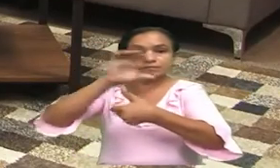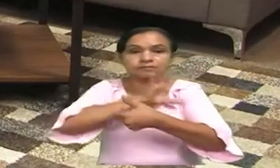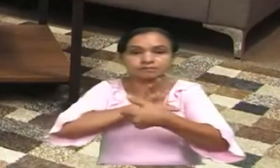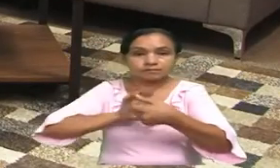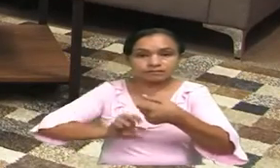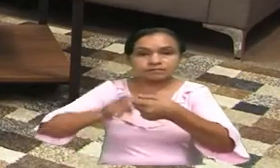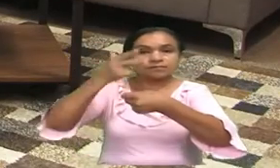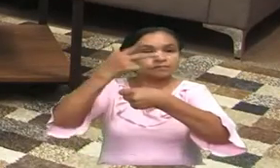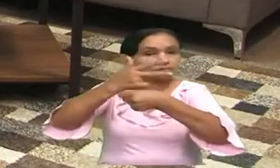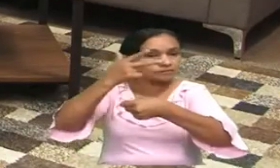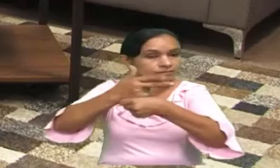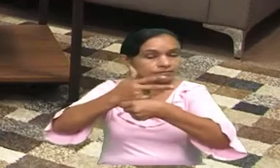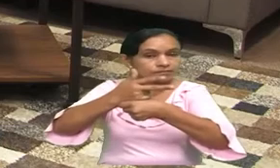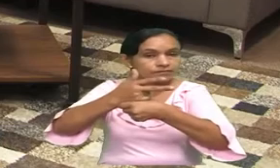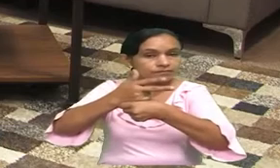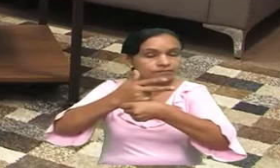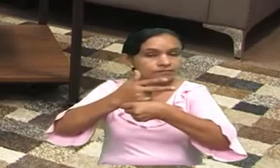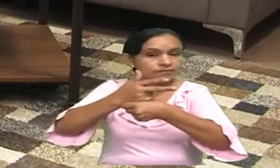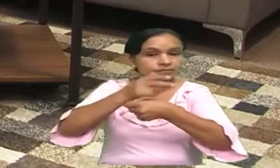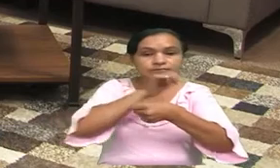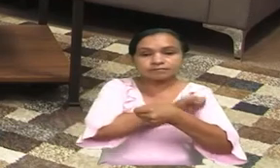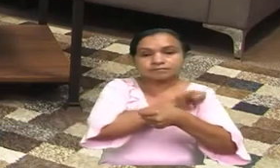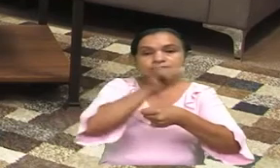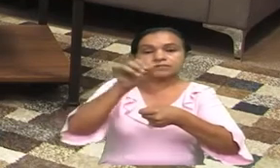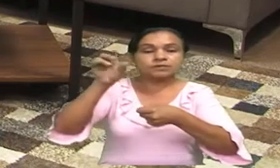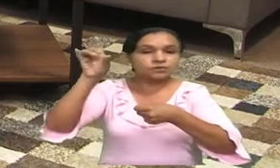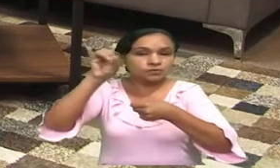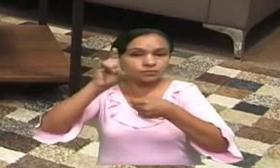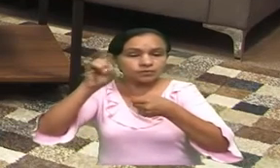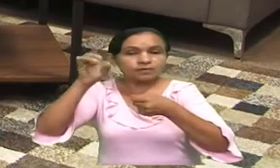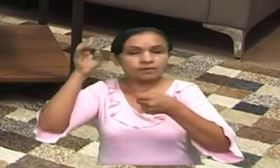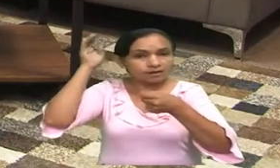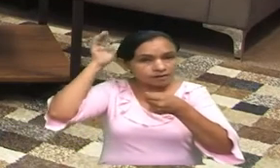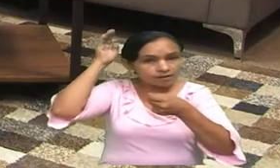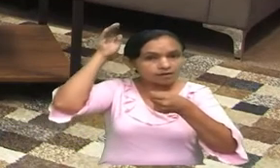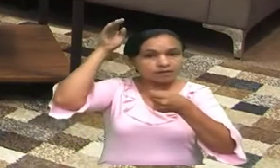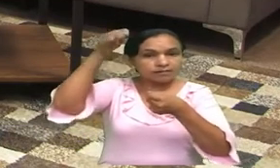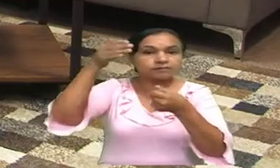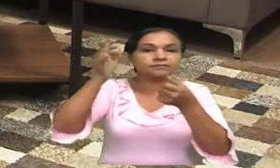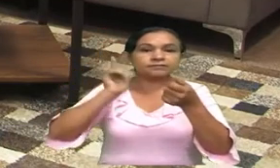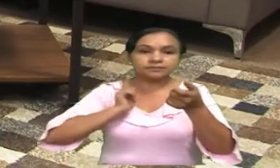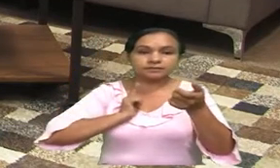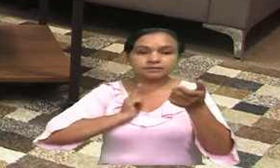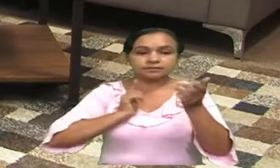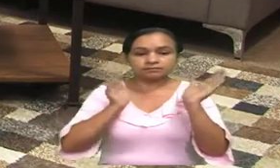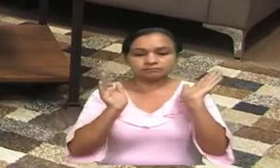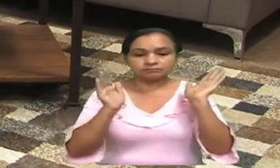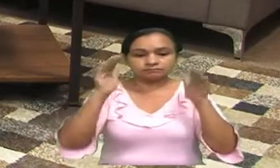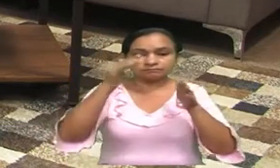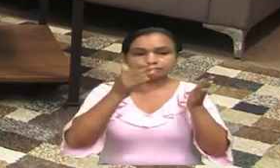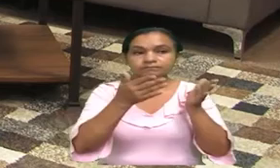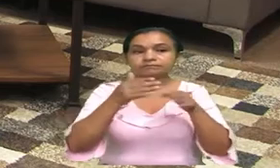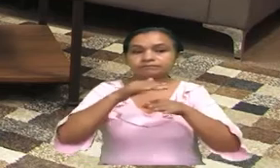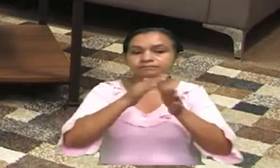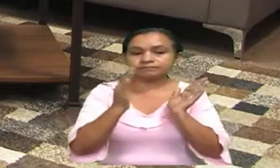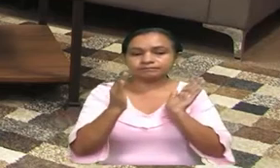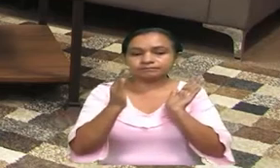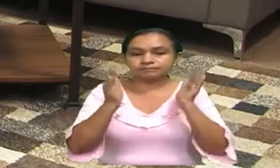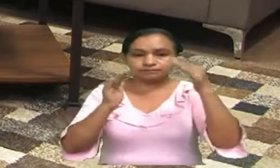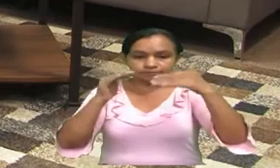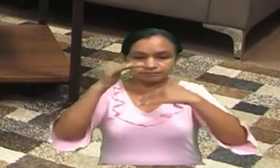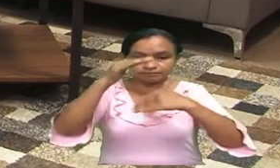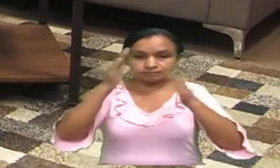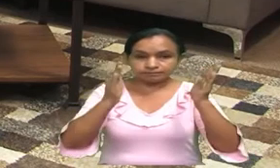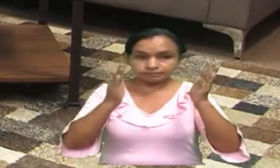Salvador o Guatemala, o que se va a Uruguay o Argentina, pues tiene que llevar el título,